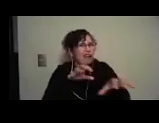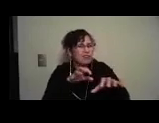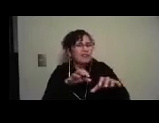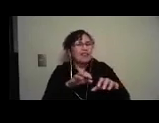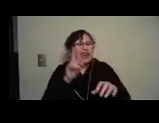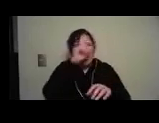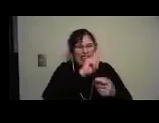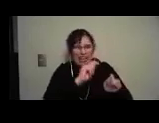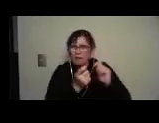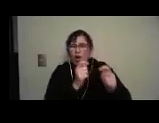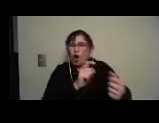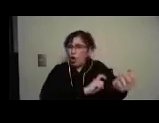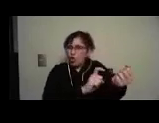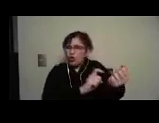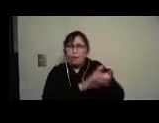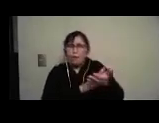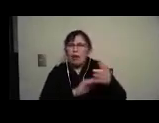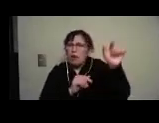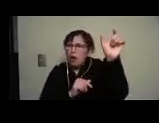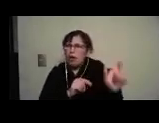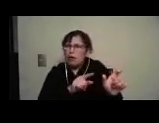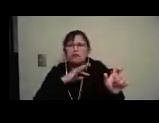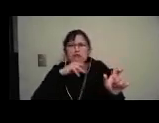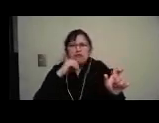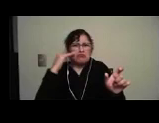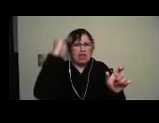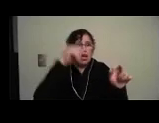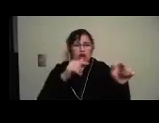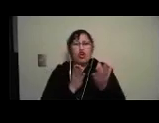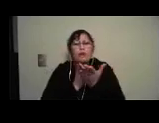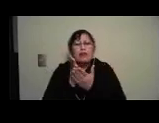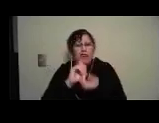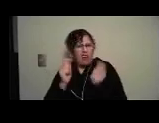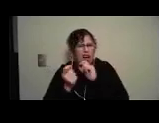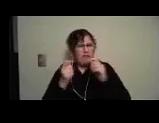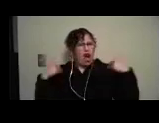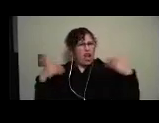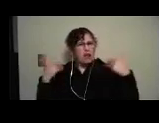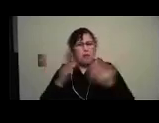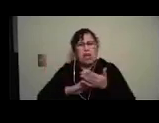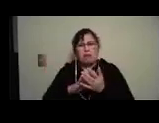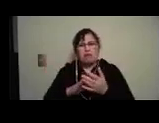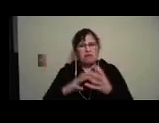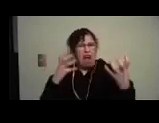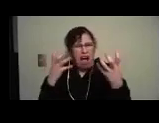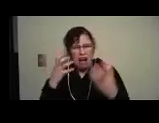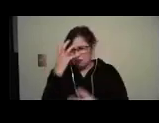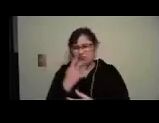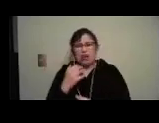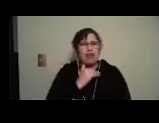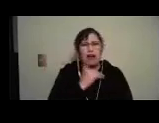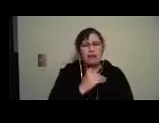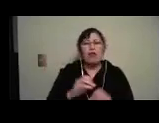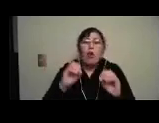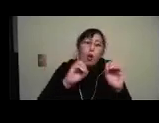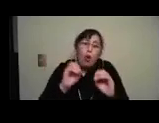la conducta, que la persona se comienza a poner de repente agresiva, alteración en el sueño, que ya no duerme, pues si antes se acostaba a las 10,